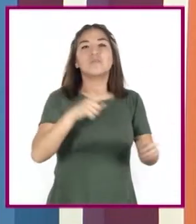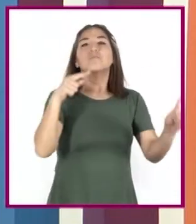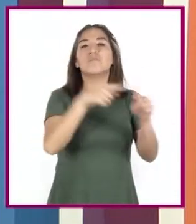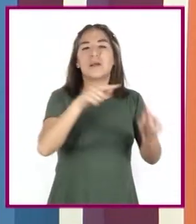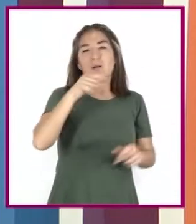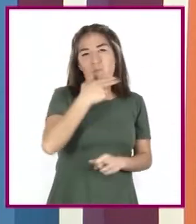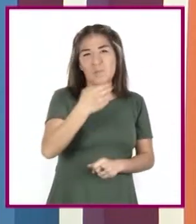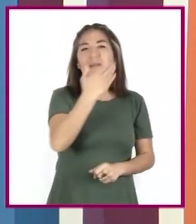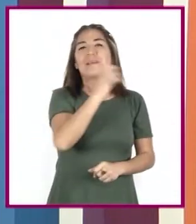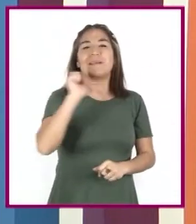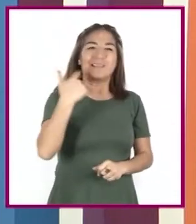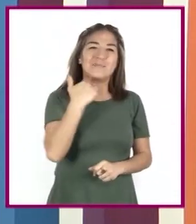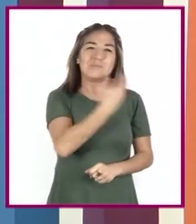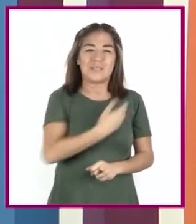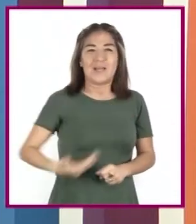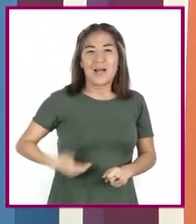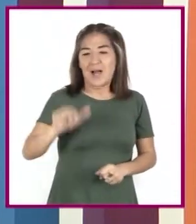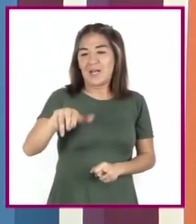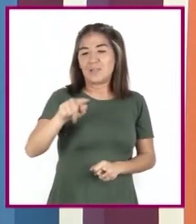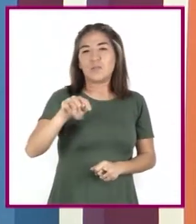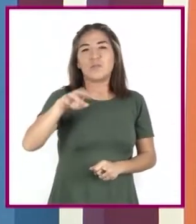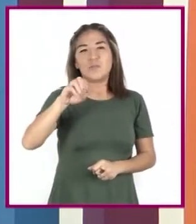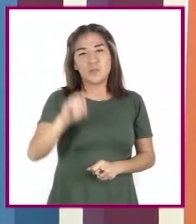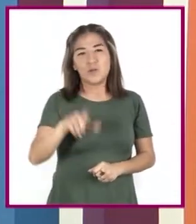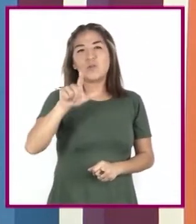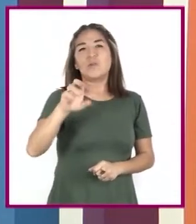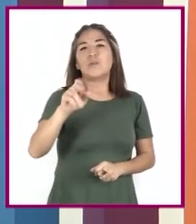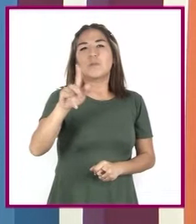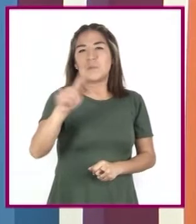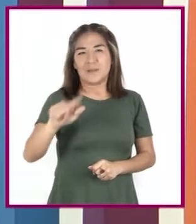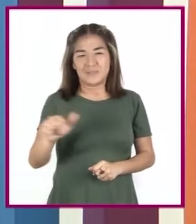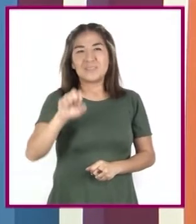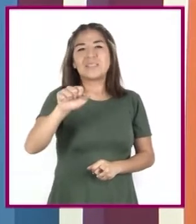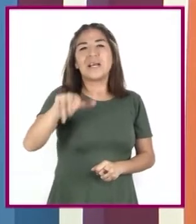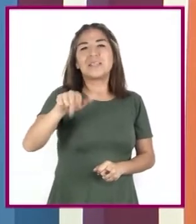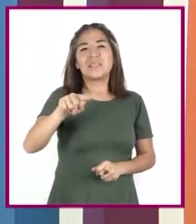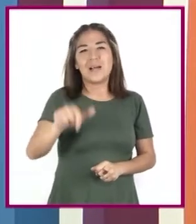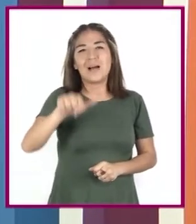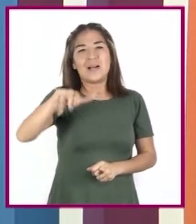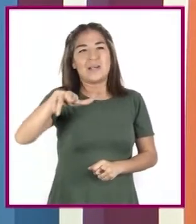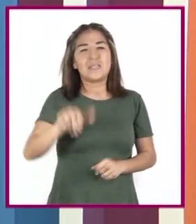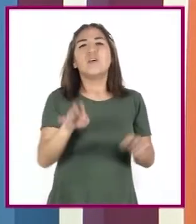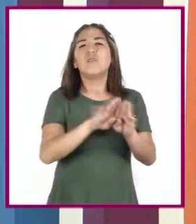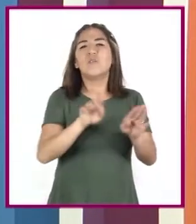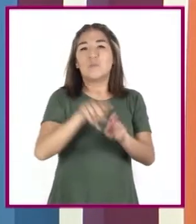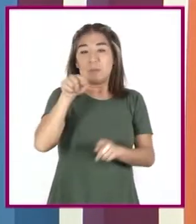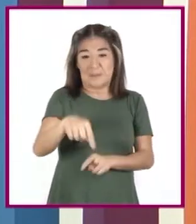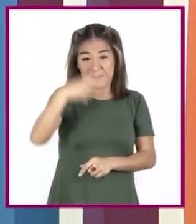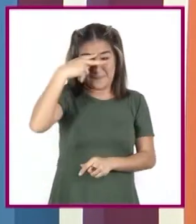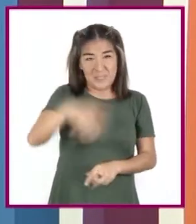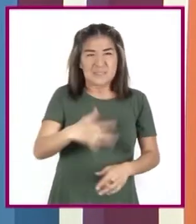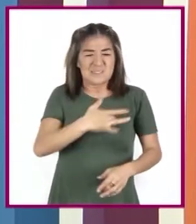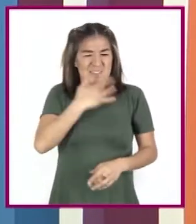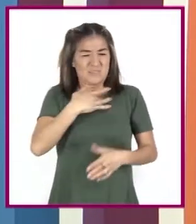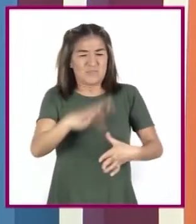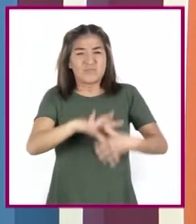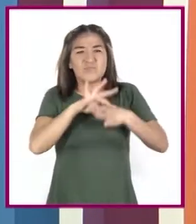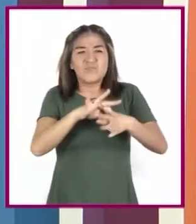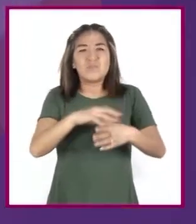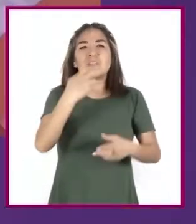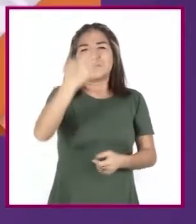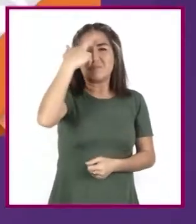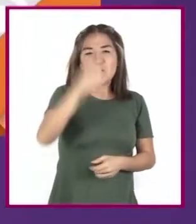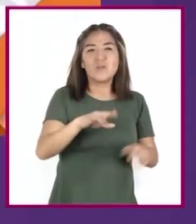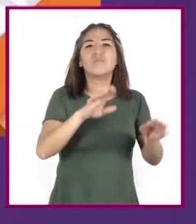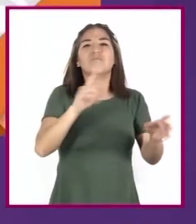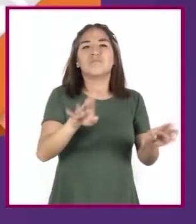López de Santa Anna. Cabe señalar, además, que México sufrió en carne propia las consecuencias del